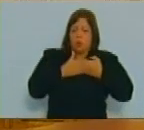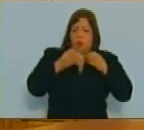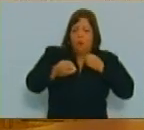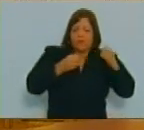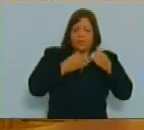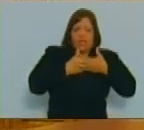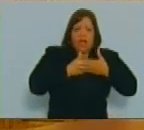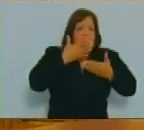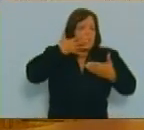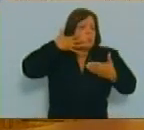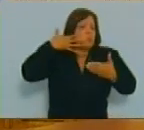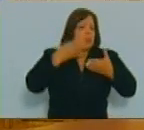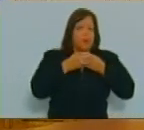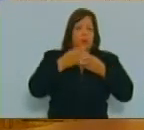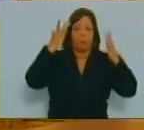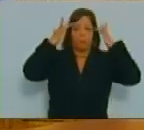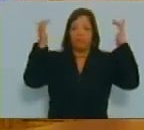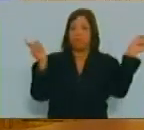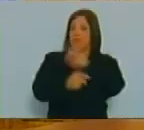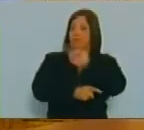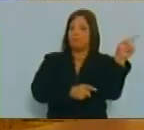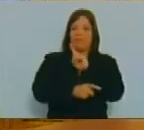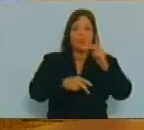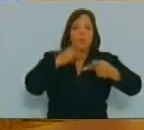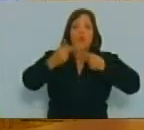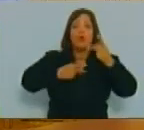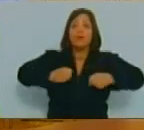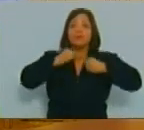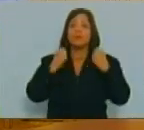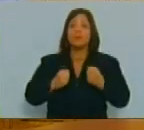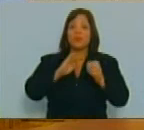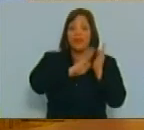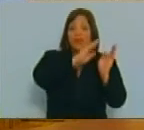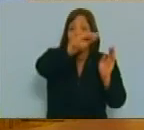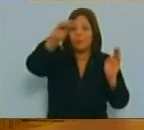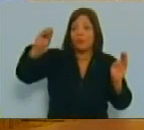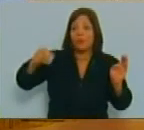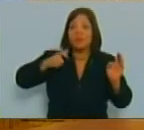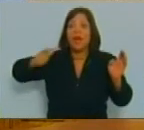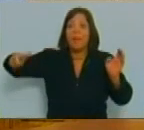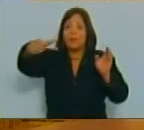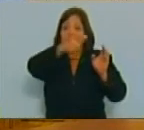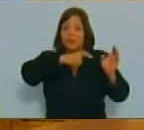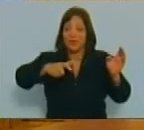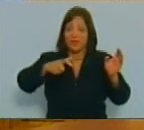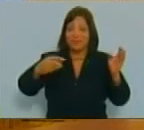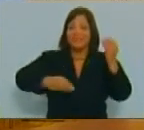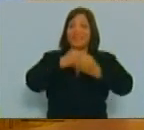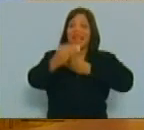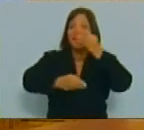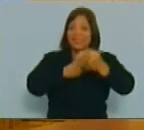oficina todas las políticas de seguridad ha sido consultadas al pueblo